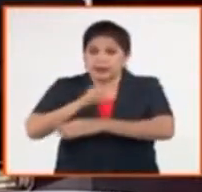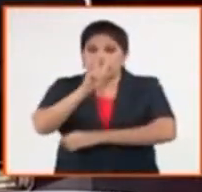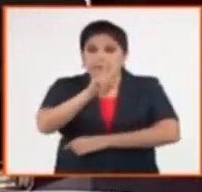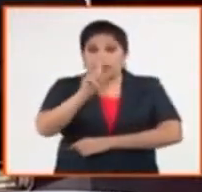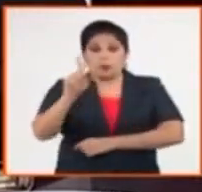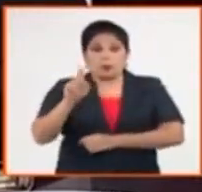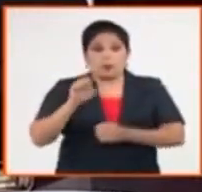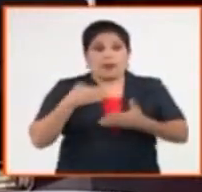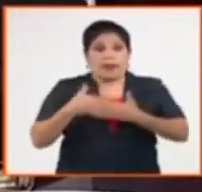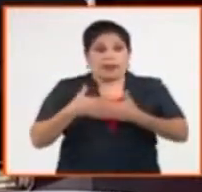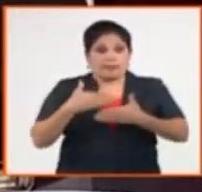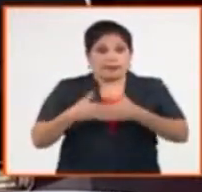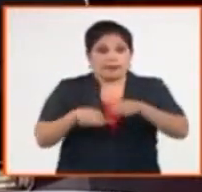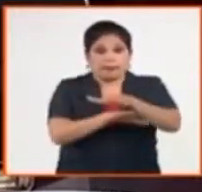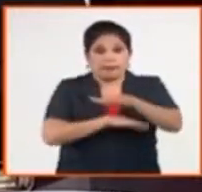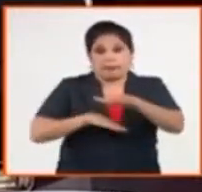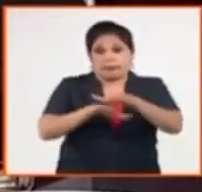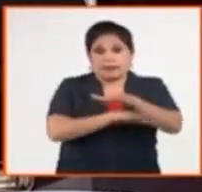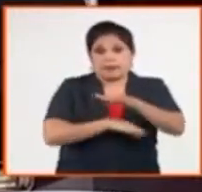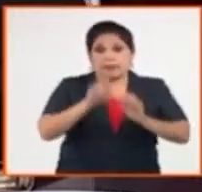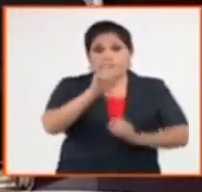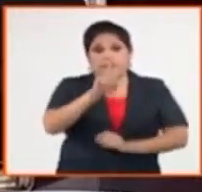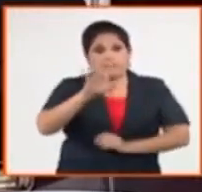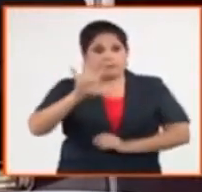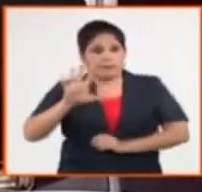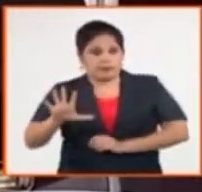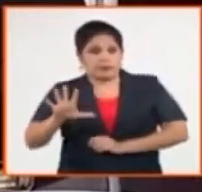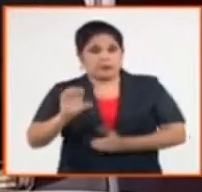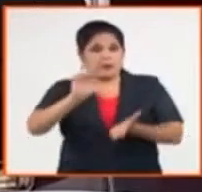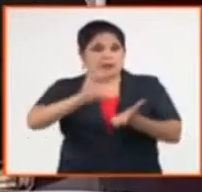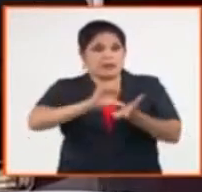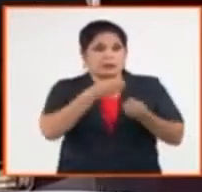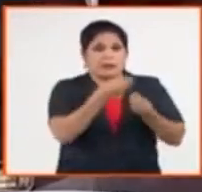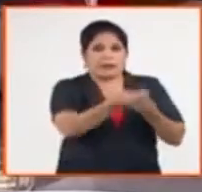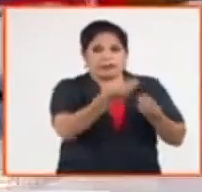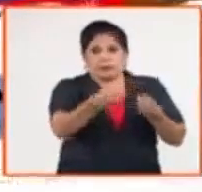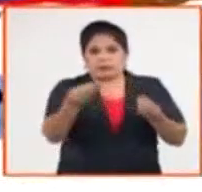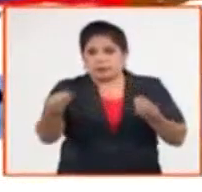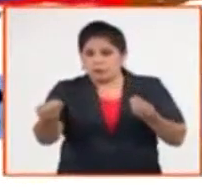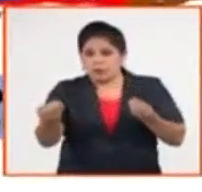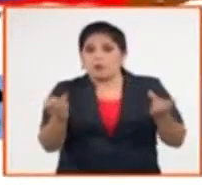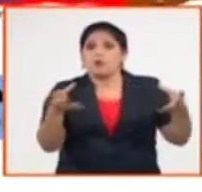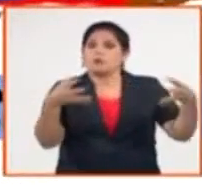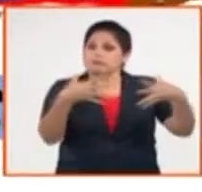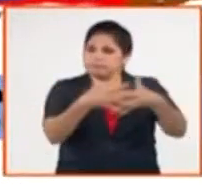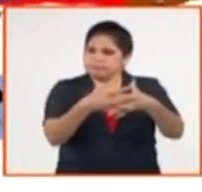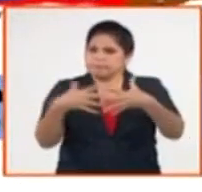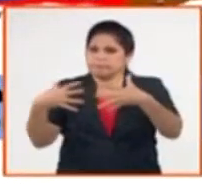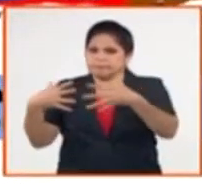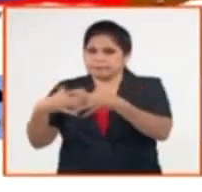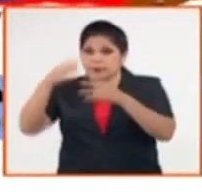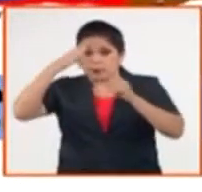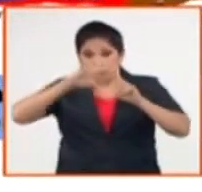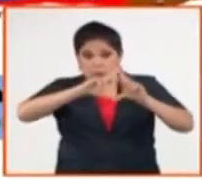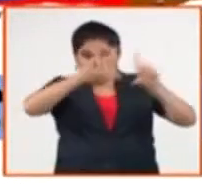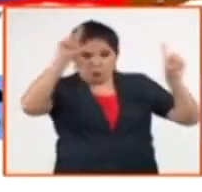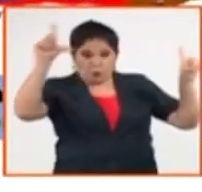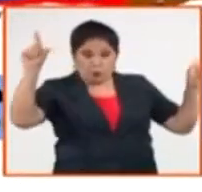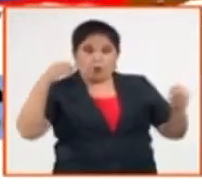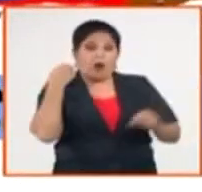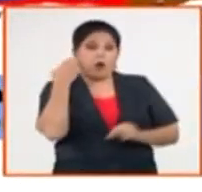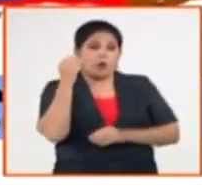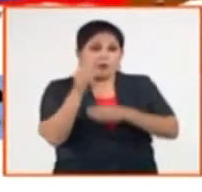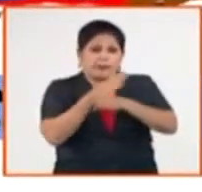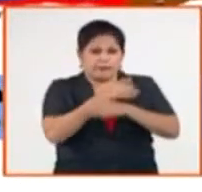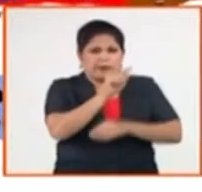UEB, 25 centros de distribución, además integrados y coordinados desde una oficina central. Eso